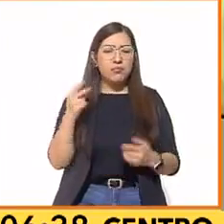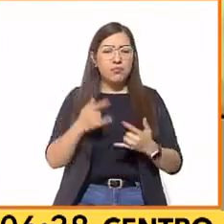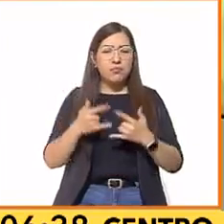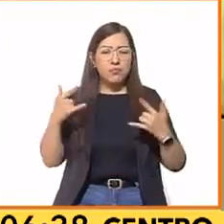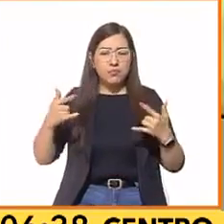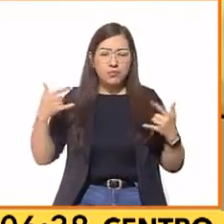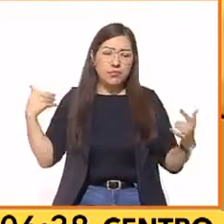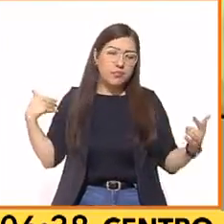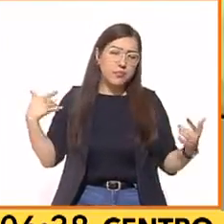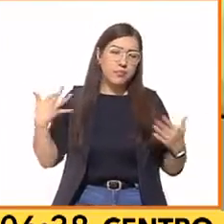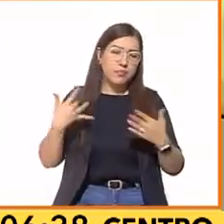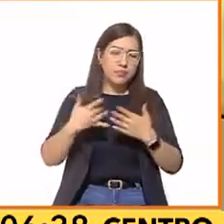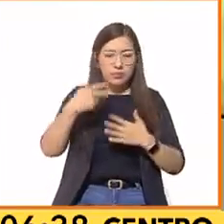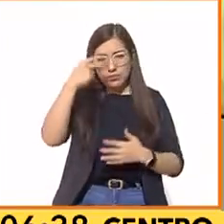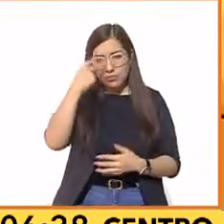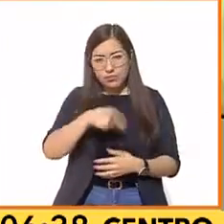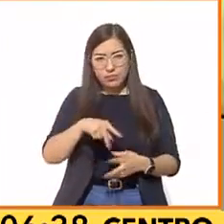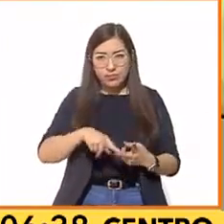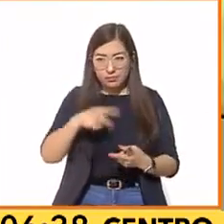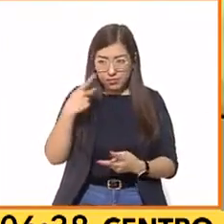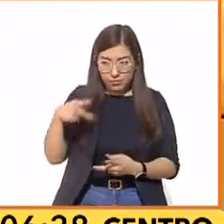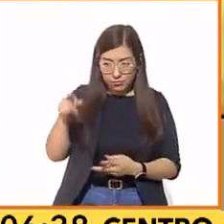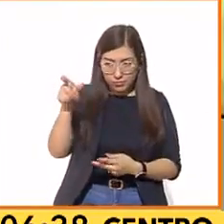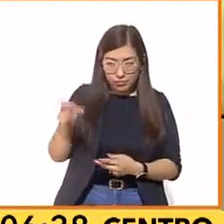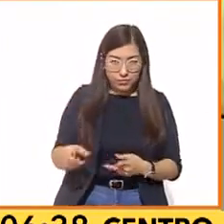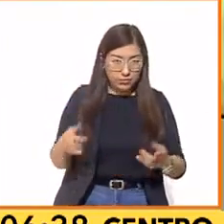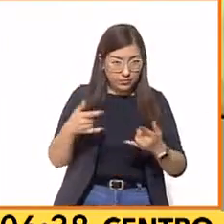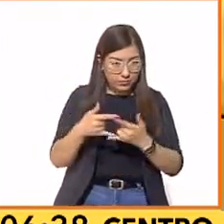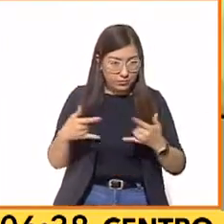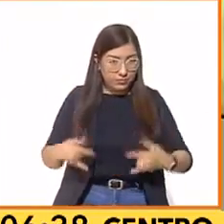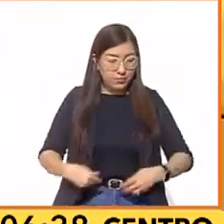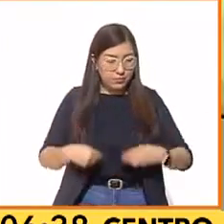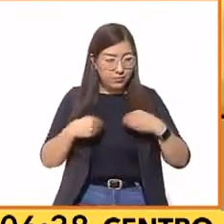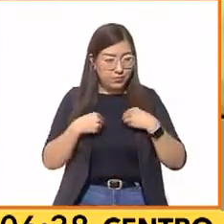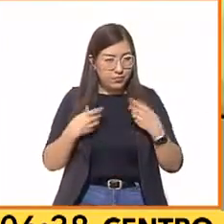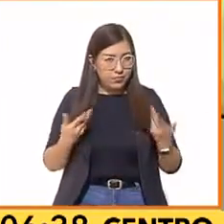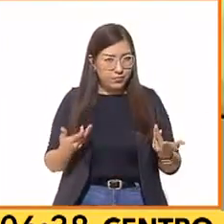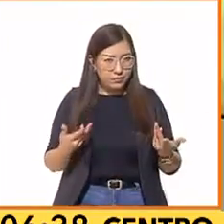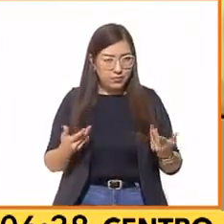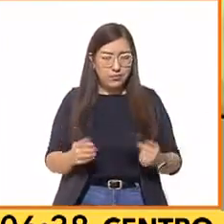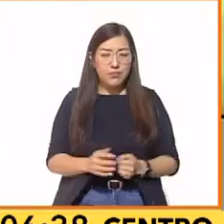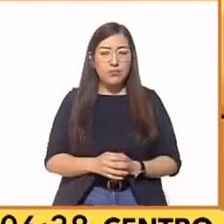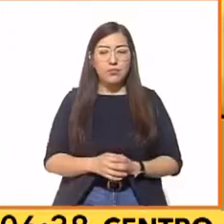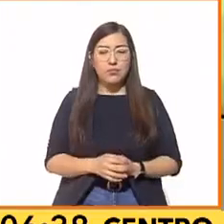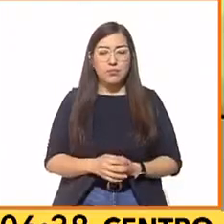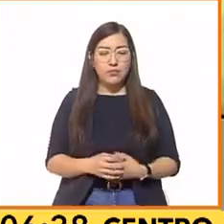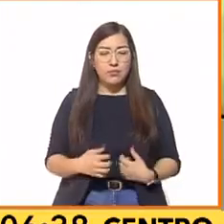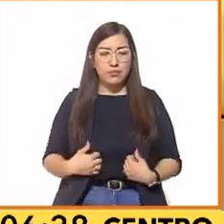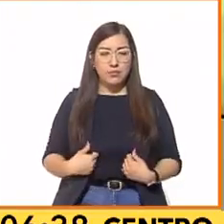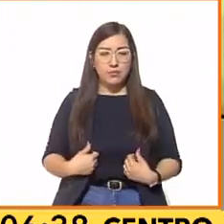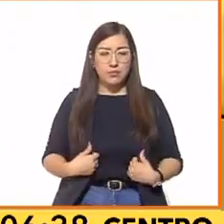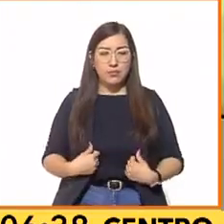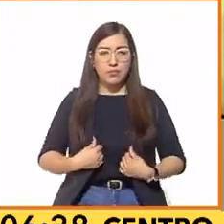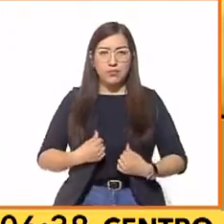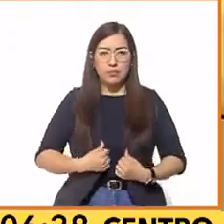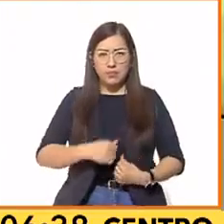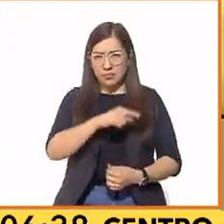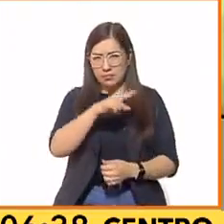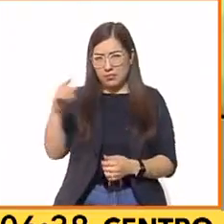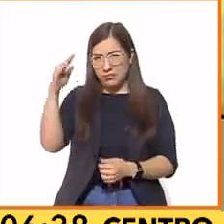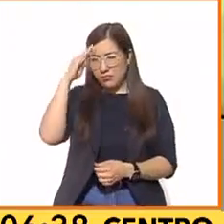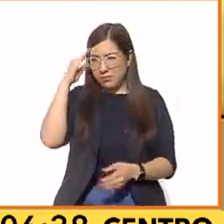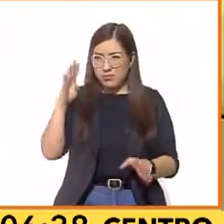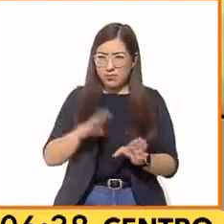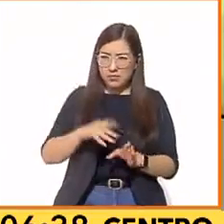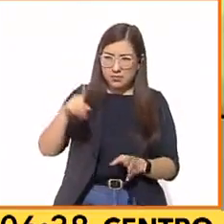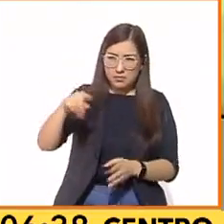y la biografía de Juárez, creo que difícilmente se puede pensar que se hubieran atravesado por condiciones más